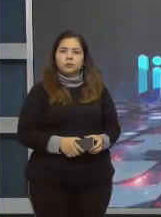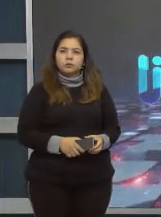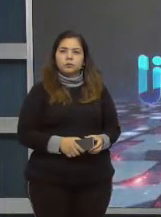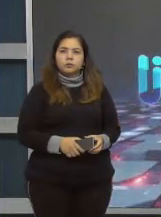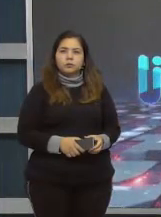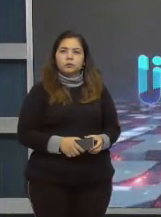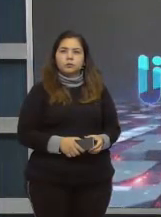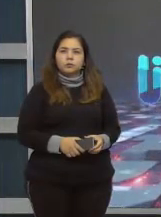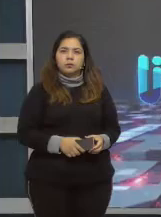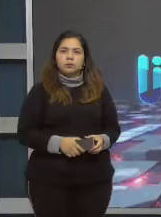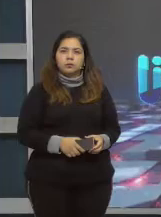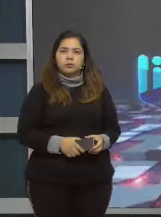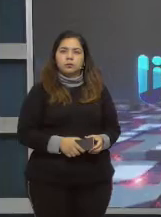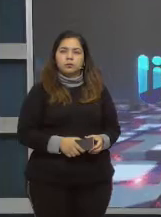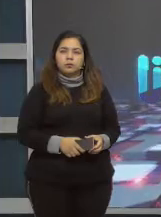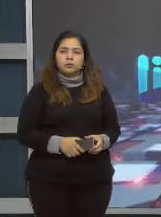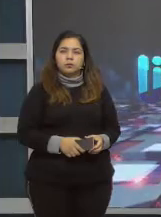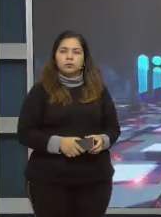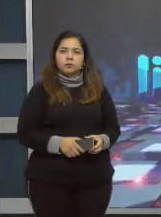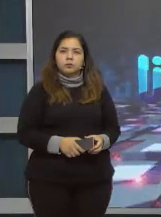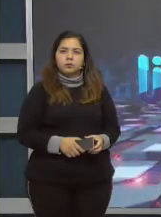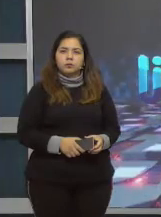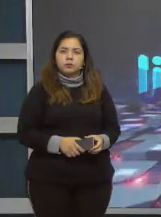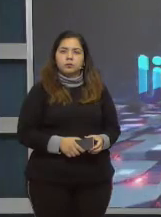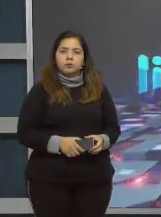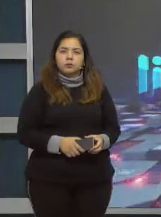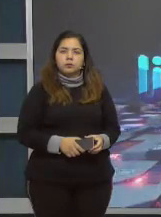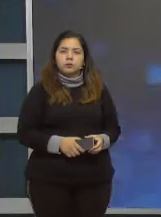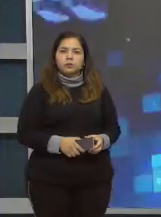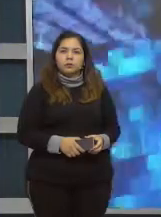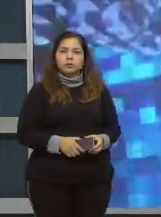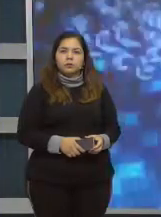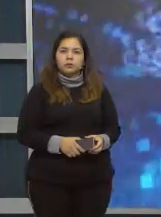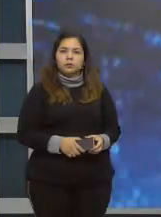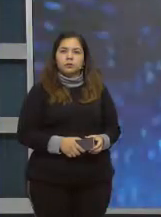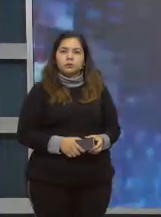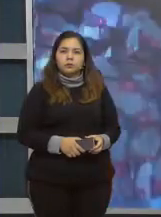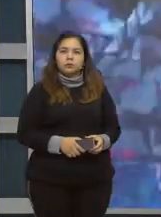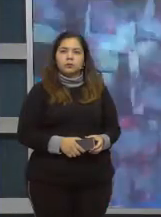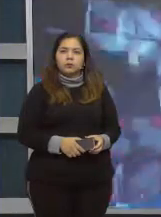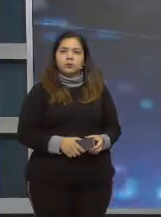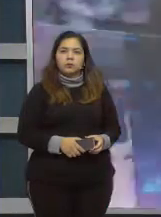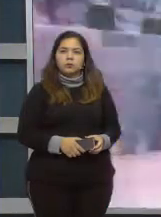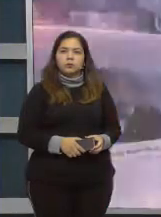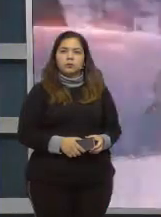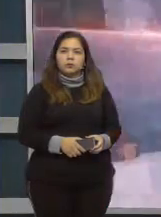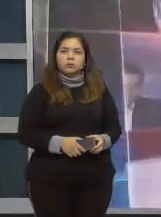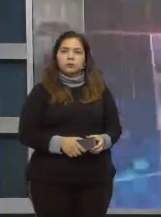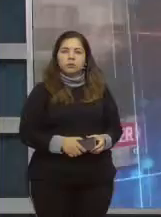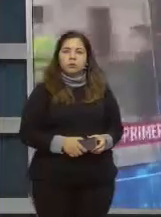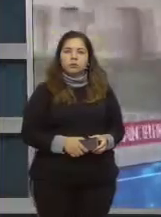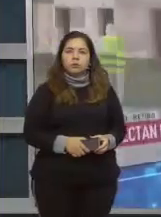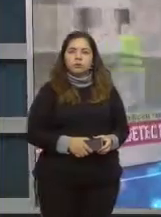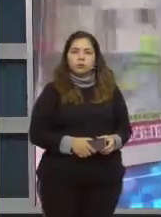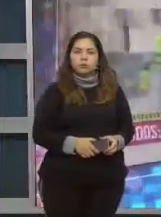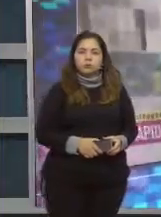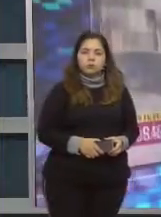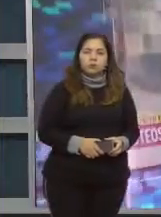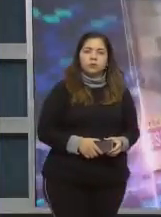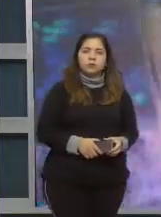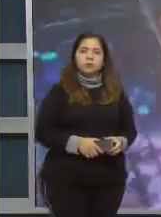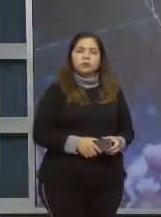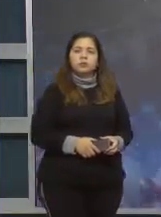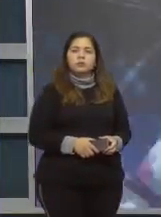sanitario para el personal no docente. El personal docente continúa con sus actividades virtuales y